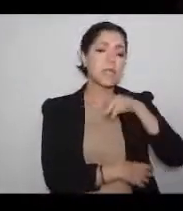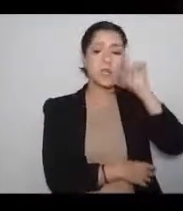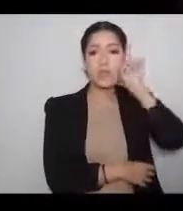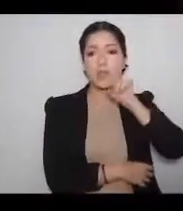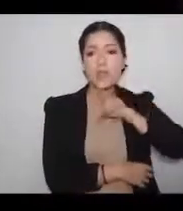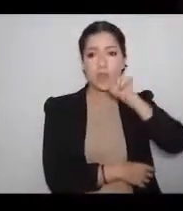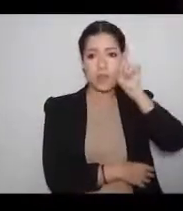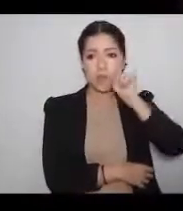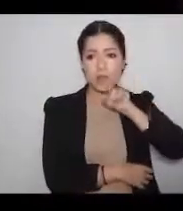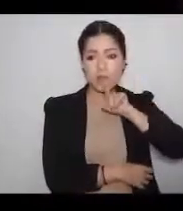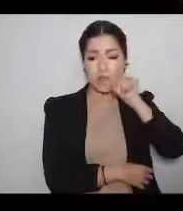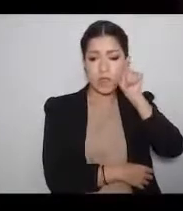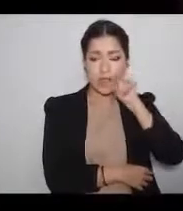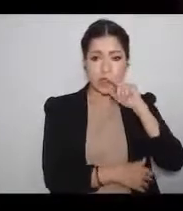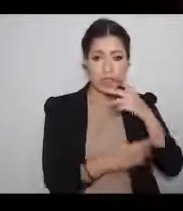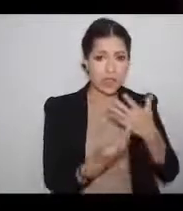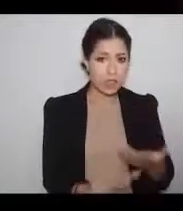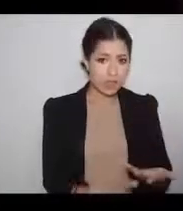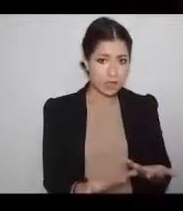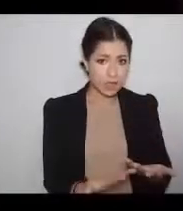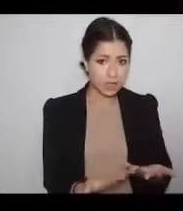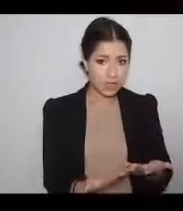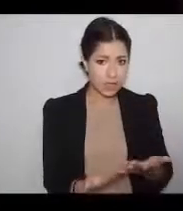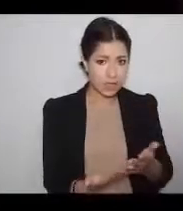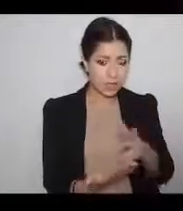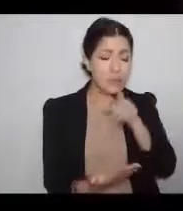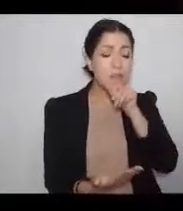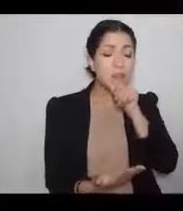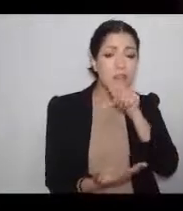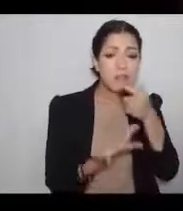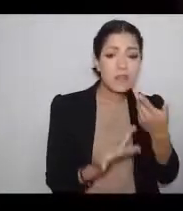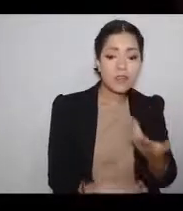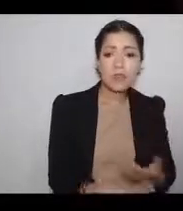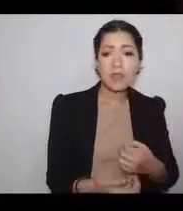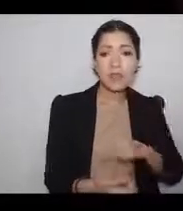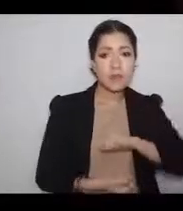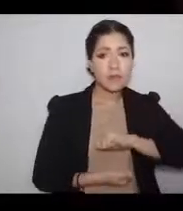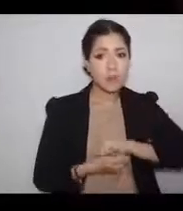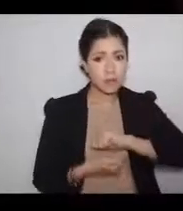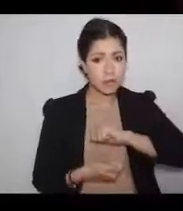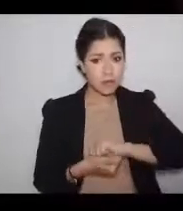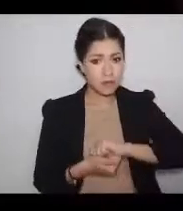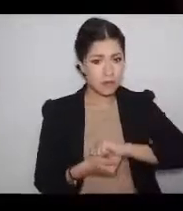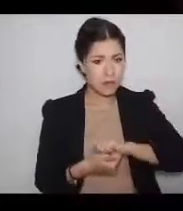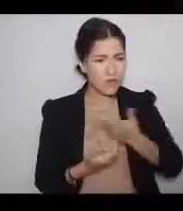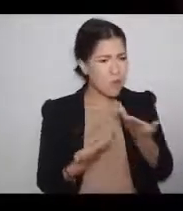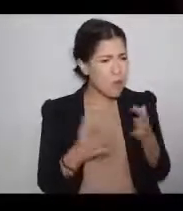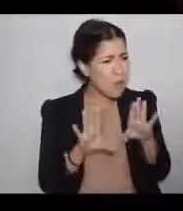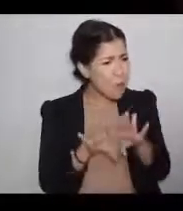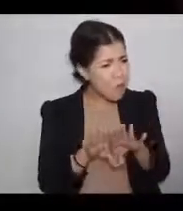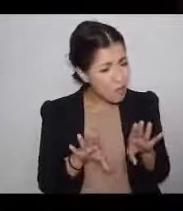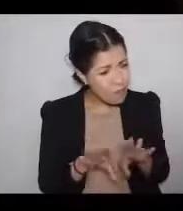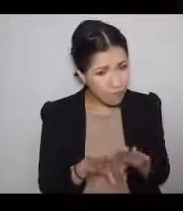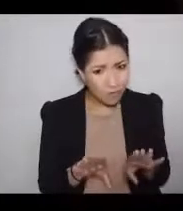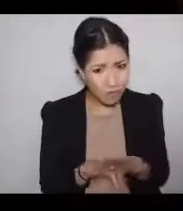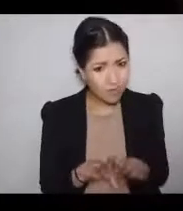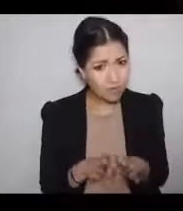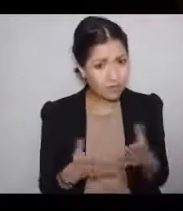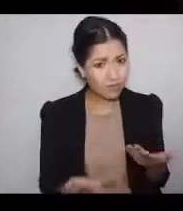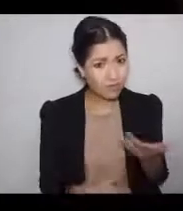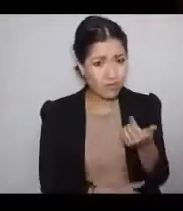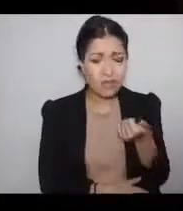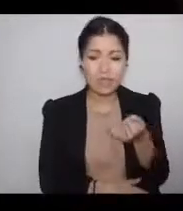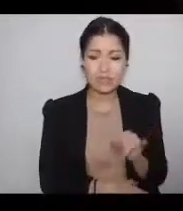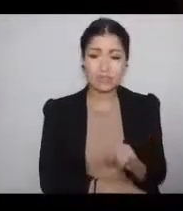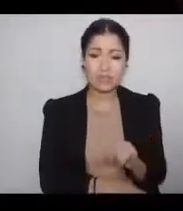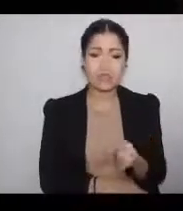con Ternagel. ¿Puede el universo ser tan vulgar?